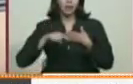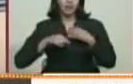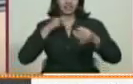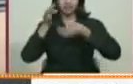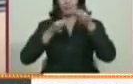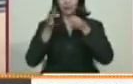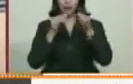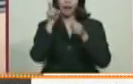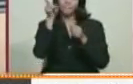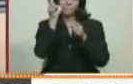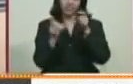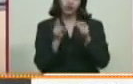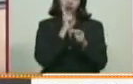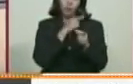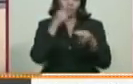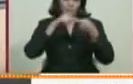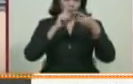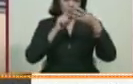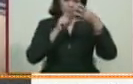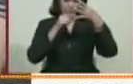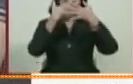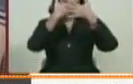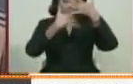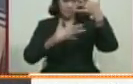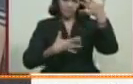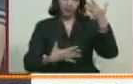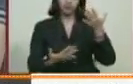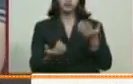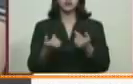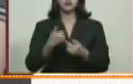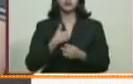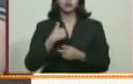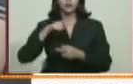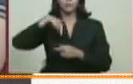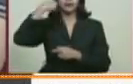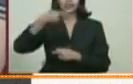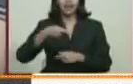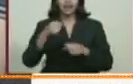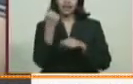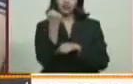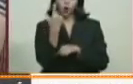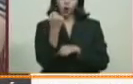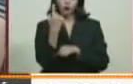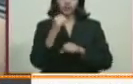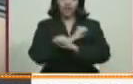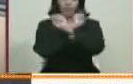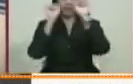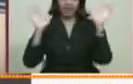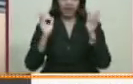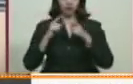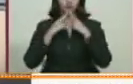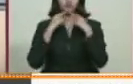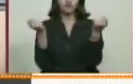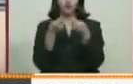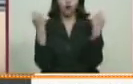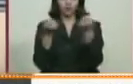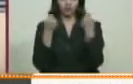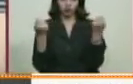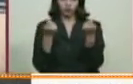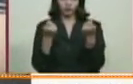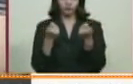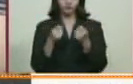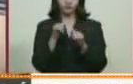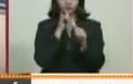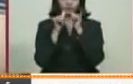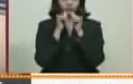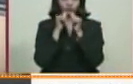declaraciones que han dado es tan extensa. Yo mañana a las 11 de la mañana voy a dar una rueda de prensa donde voy